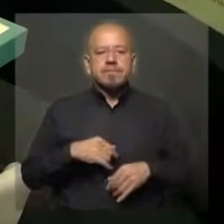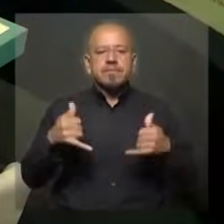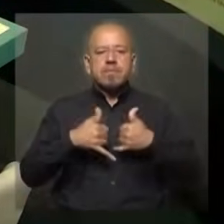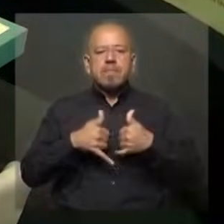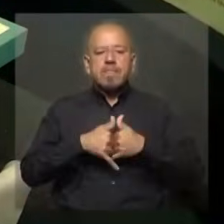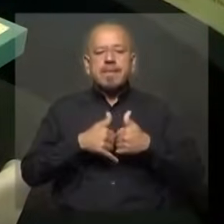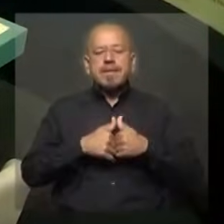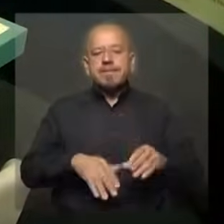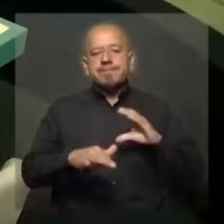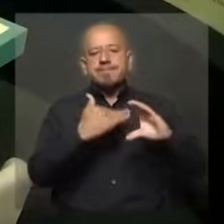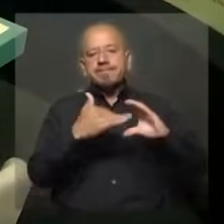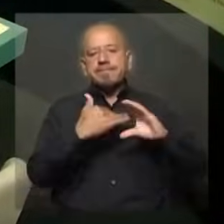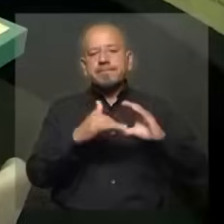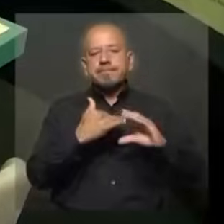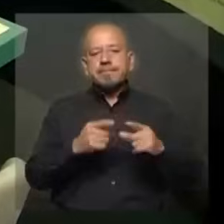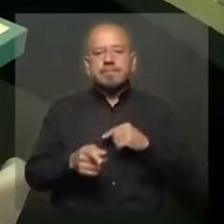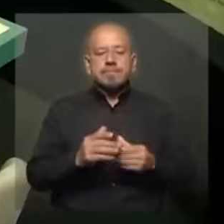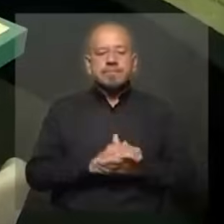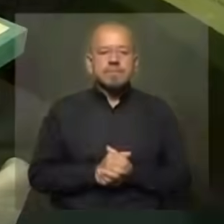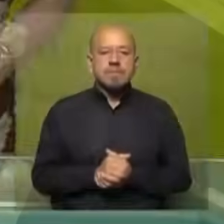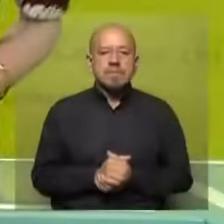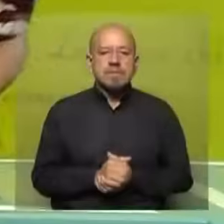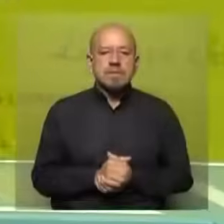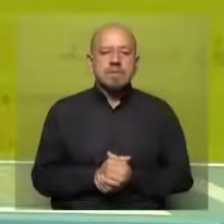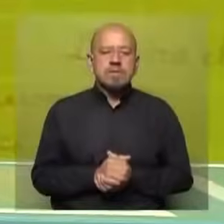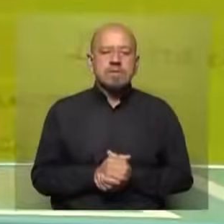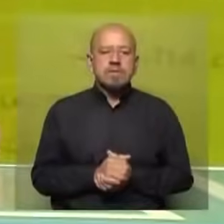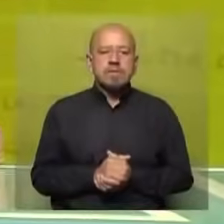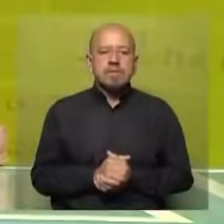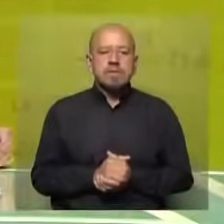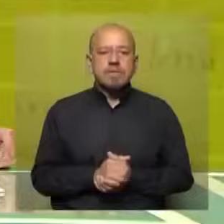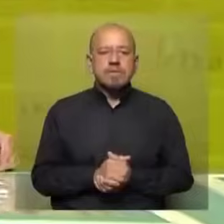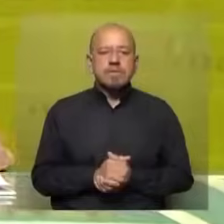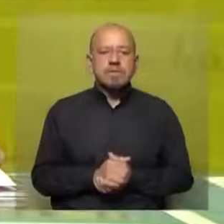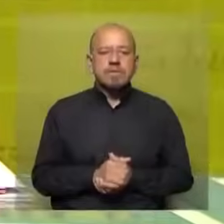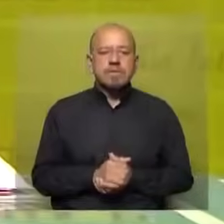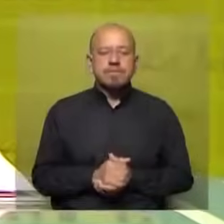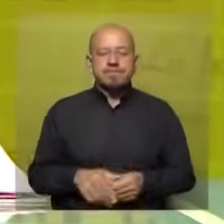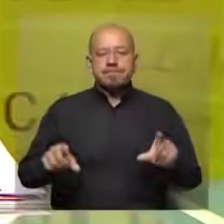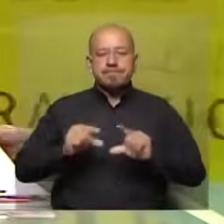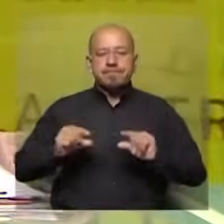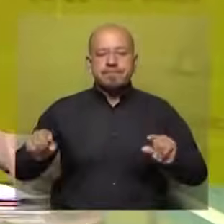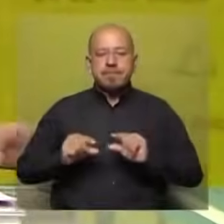que nos envíen mensajes por escrito, breve y confirma, sería lo ideal. Se trata del